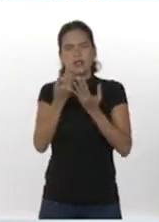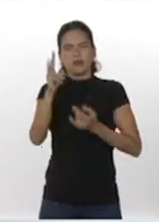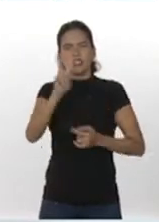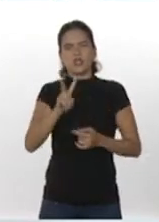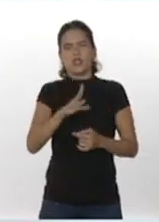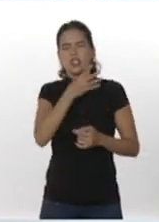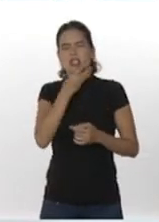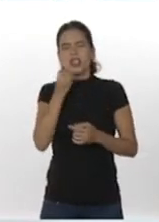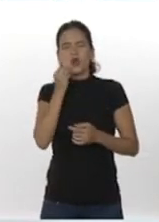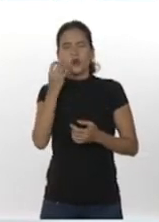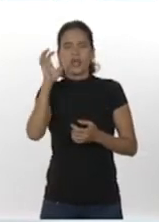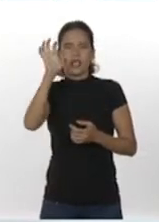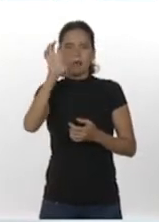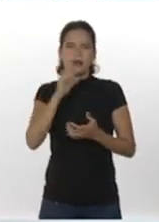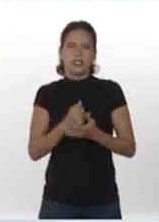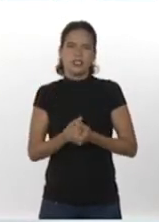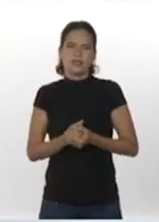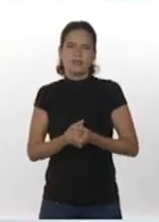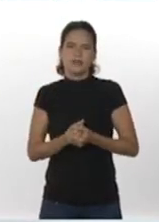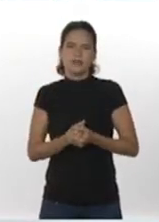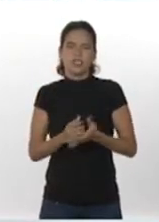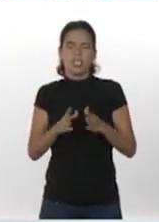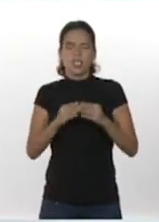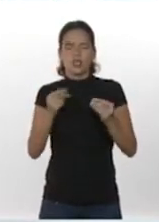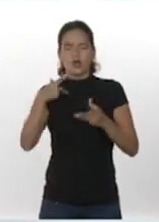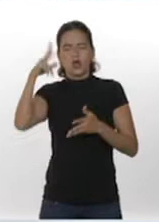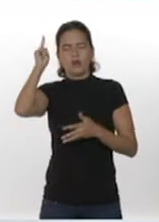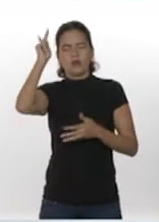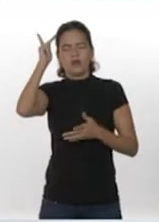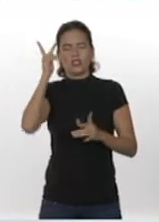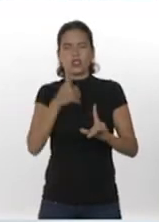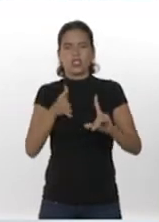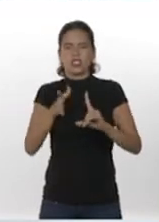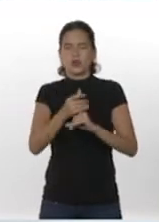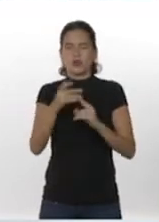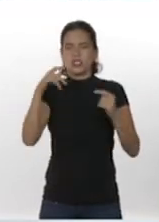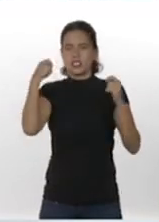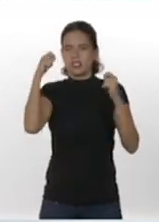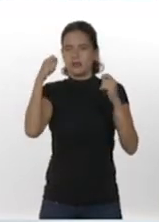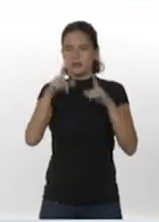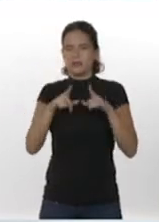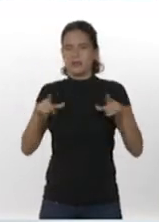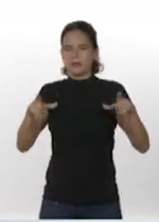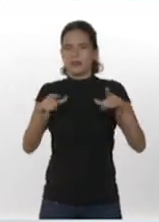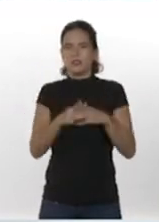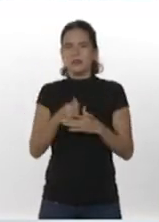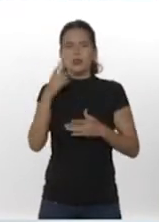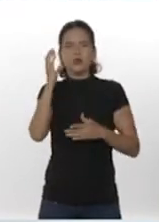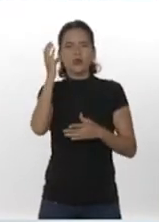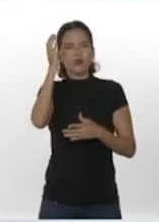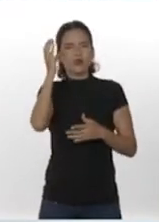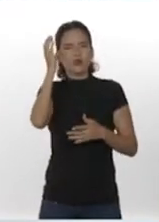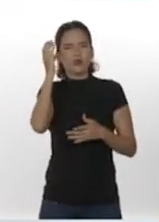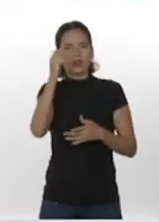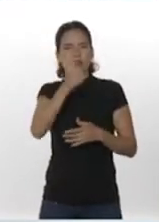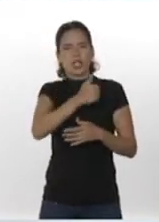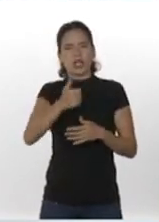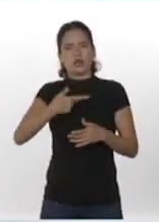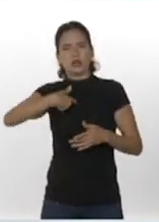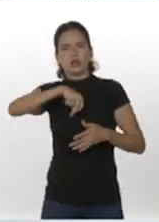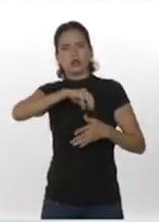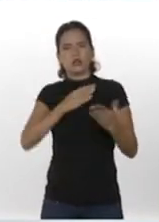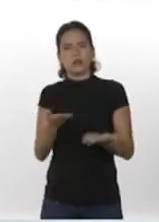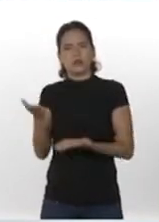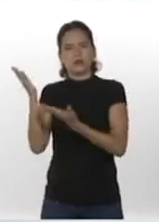los jóvenes y adolescentes de la patria. Ya todos nuestros profesores se encuentran en el set de grabación para impartir un poco de su conocimiento a cada uno de